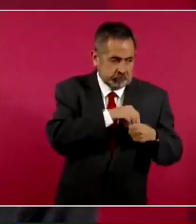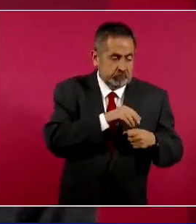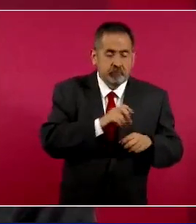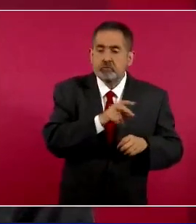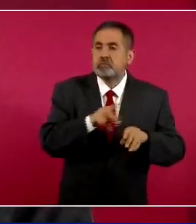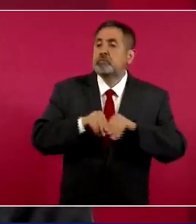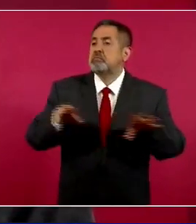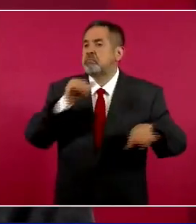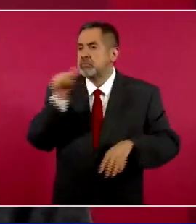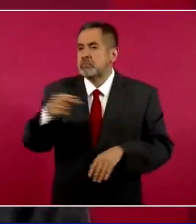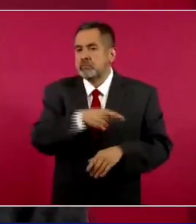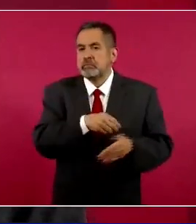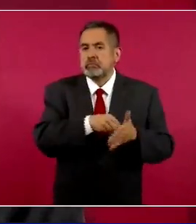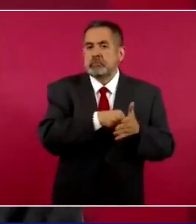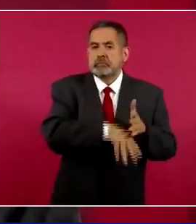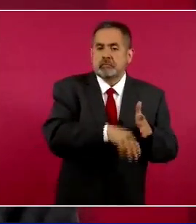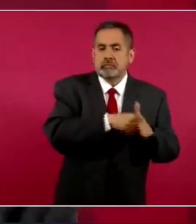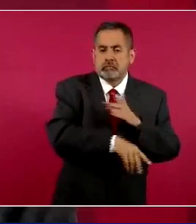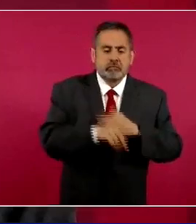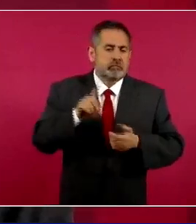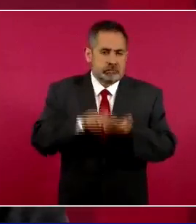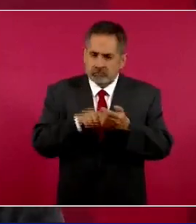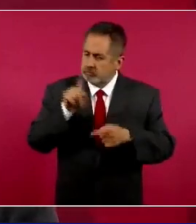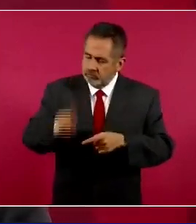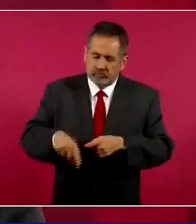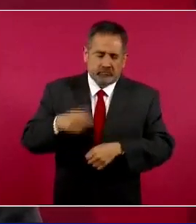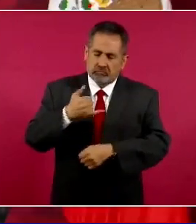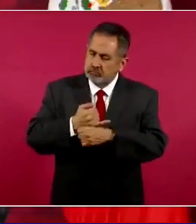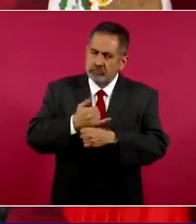mundial, sobre esta injusticia.